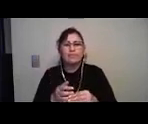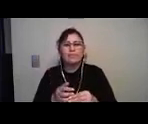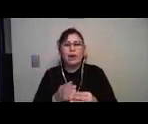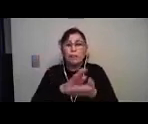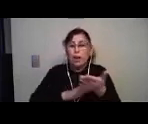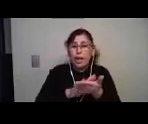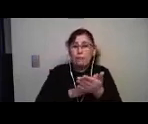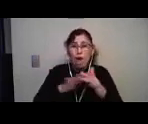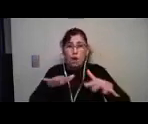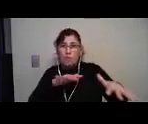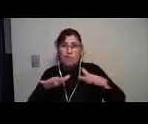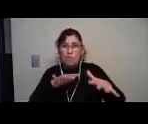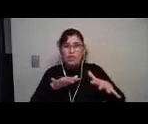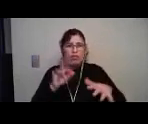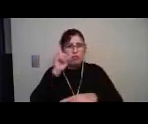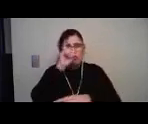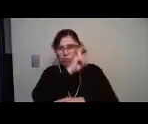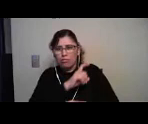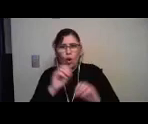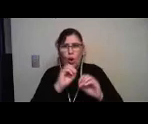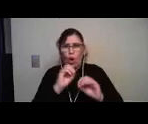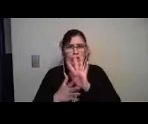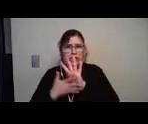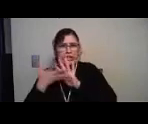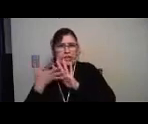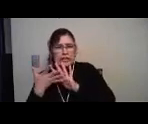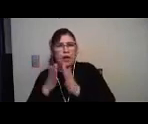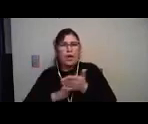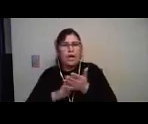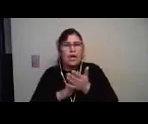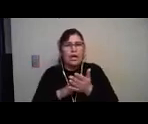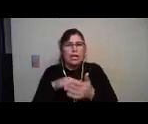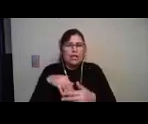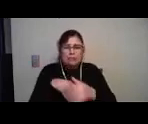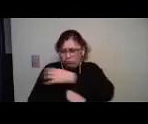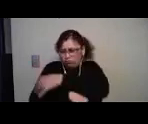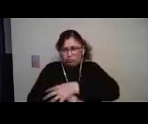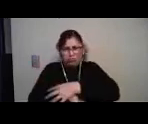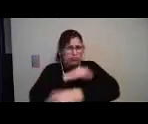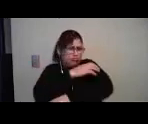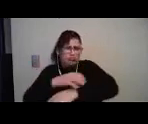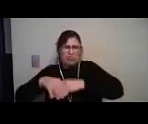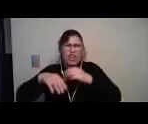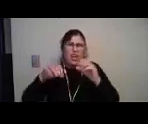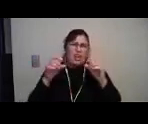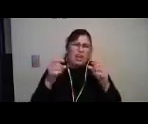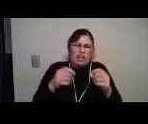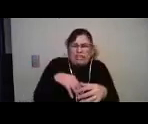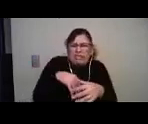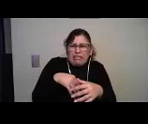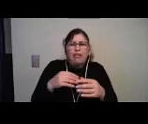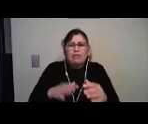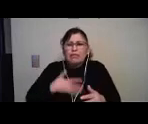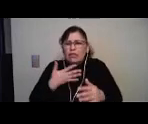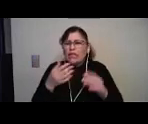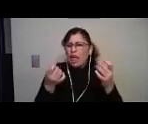en el movimiento y capacidades sensoriales, ¿cierto? Especialmente parestesia en las extremidades, dolor punzante o ardores, sensación